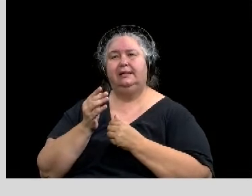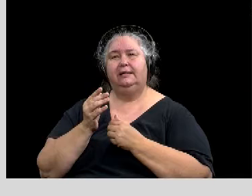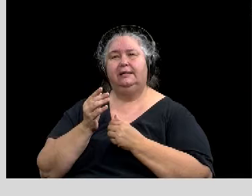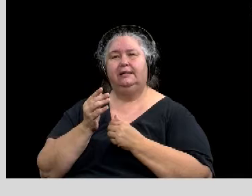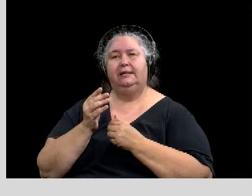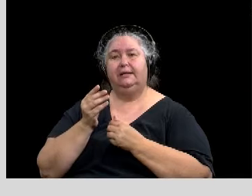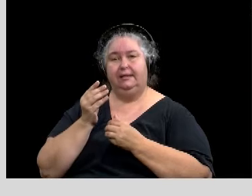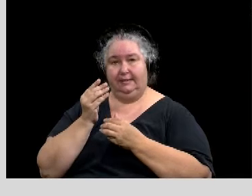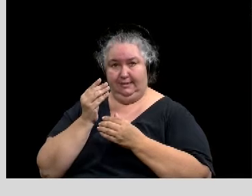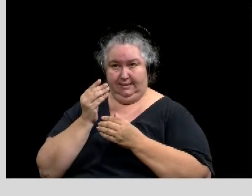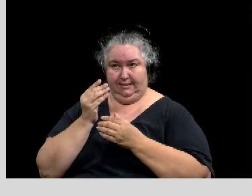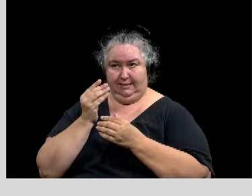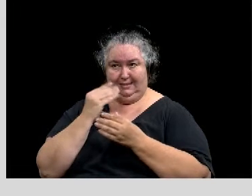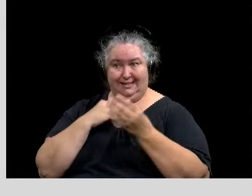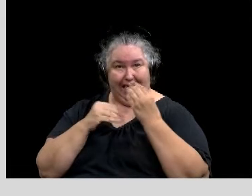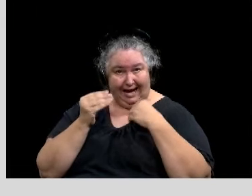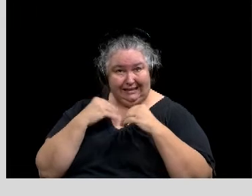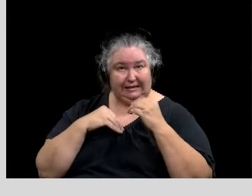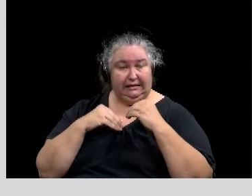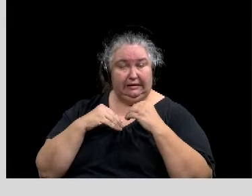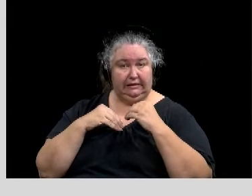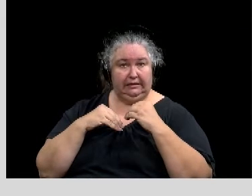hay que cortar qué